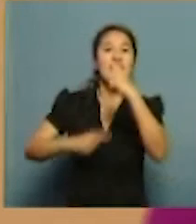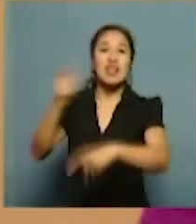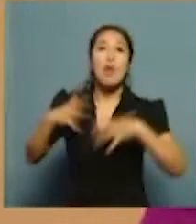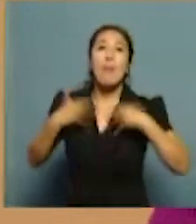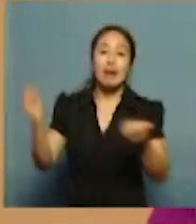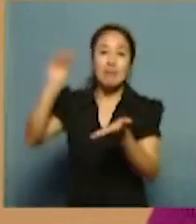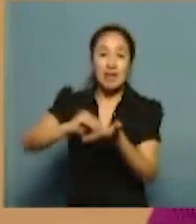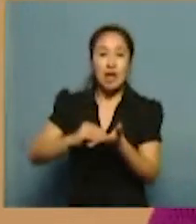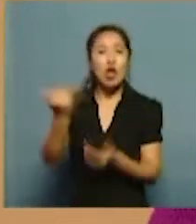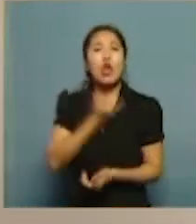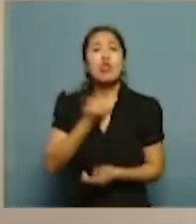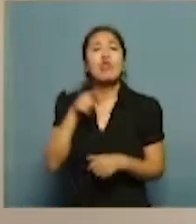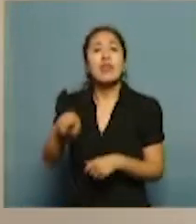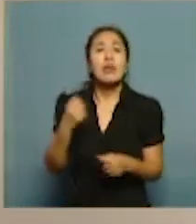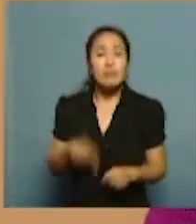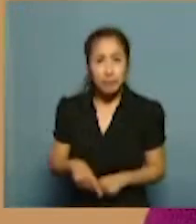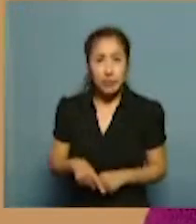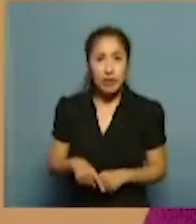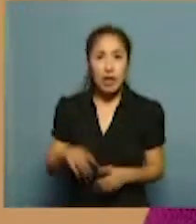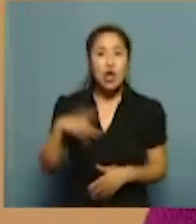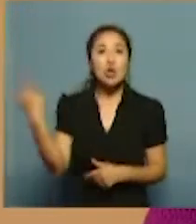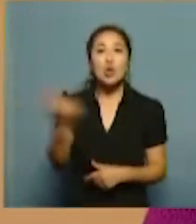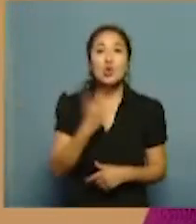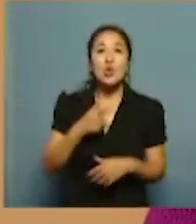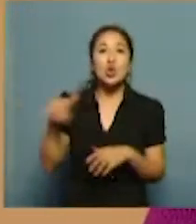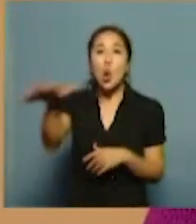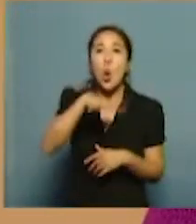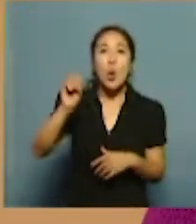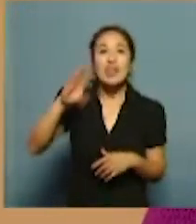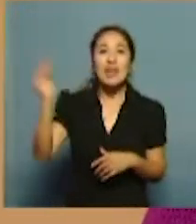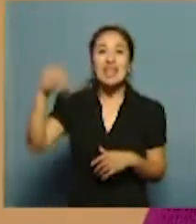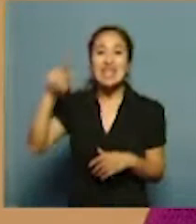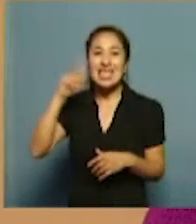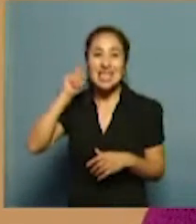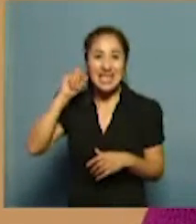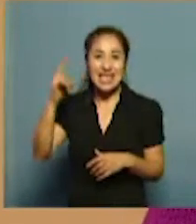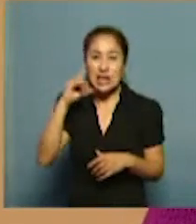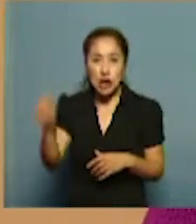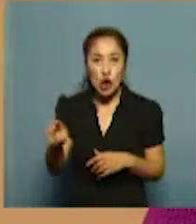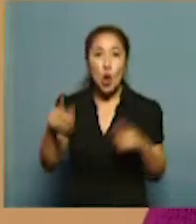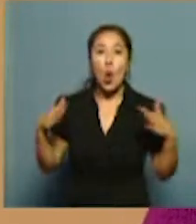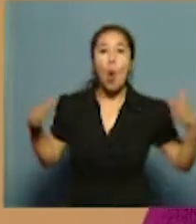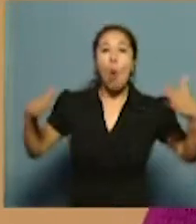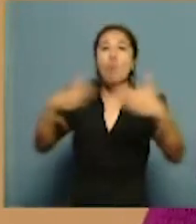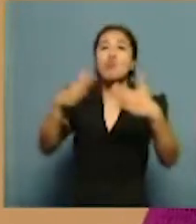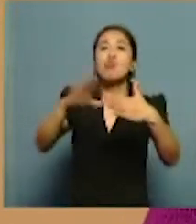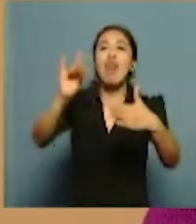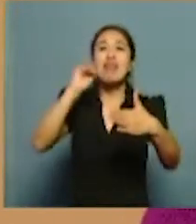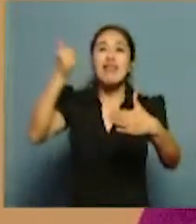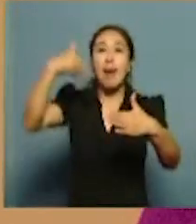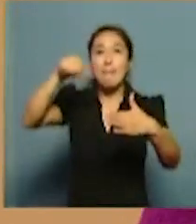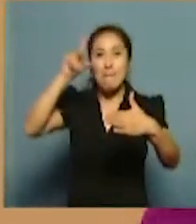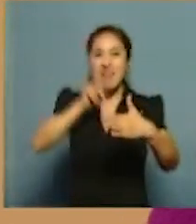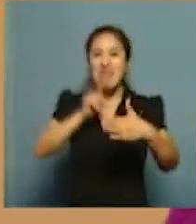salud por supuesto donde están joaquín a nosotros estamos en el barrio el chingo barrio el chingo punta diamantes radio estación